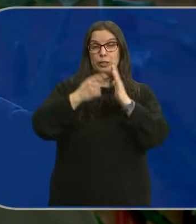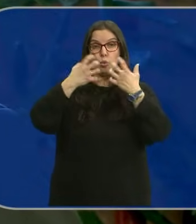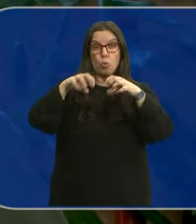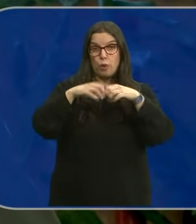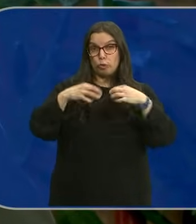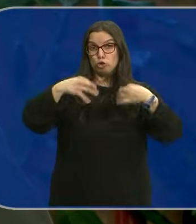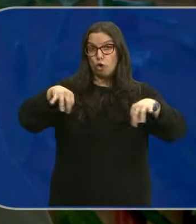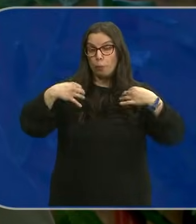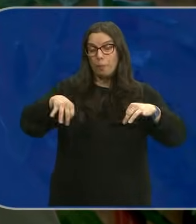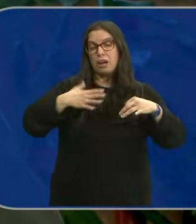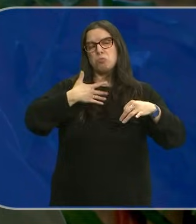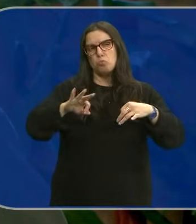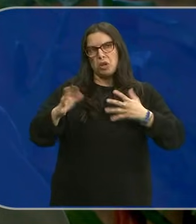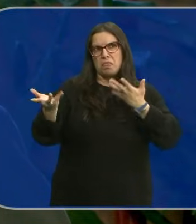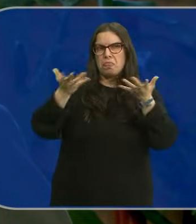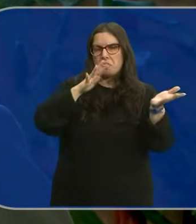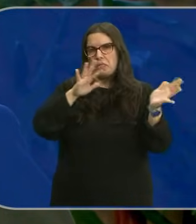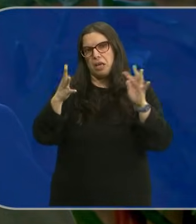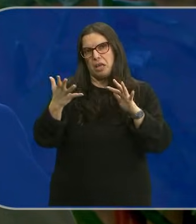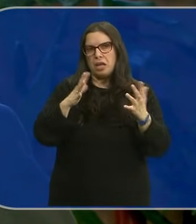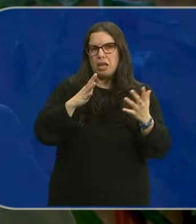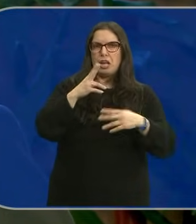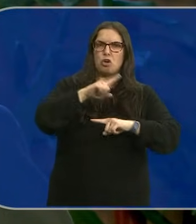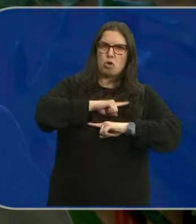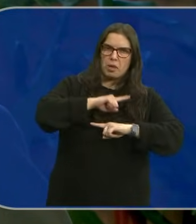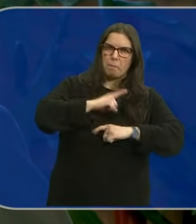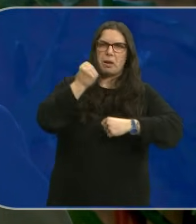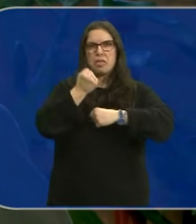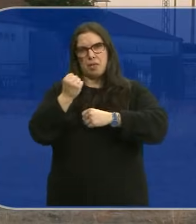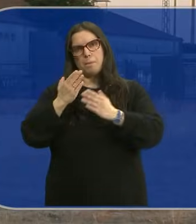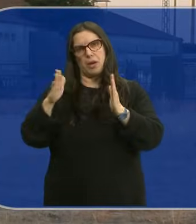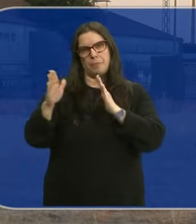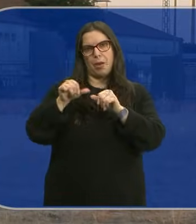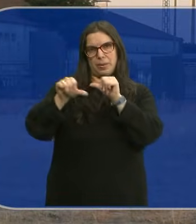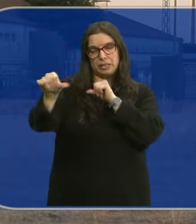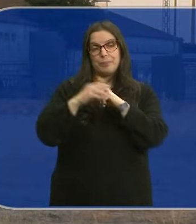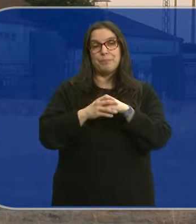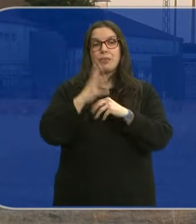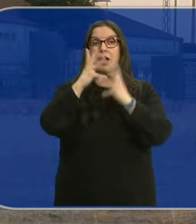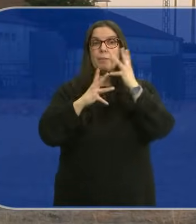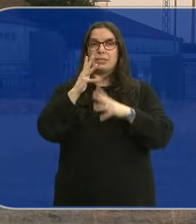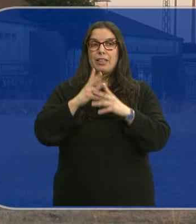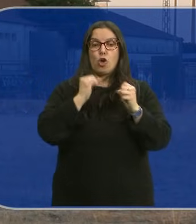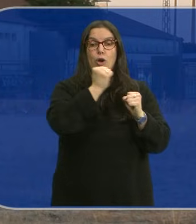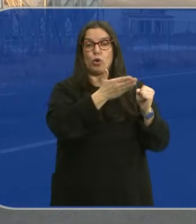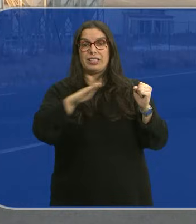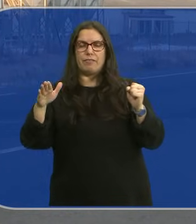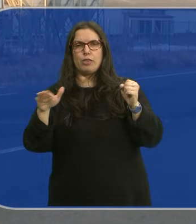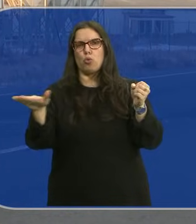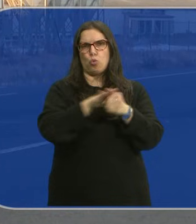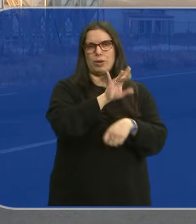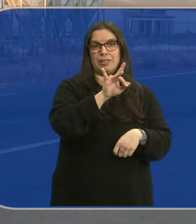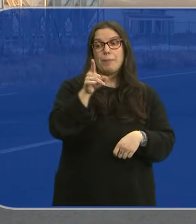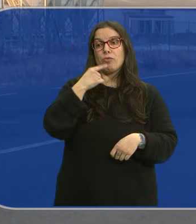una granja, pues estamos estimando noviembre y diciembre. La administración cubre los sacrificios, pero los